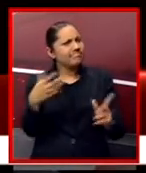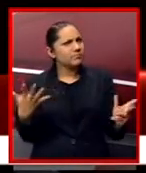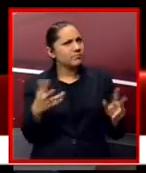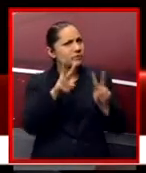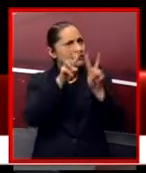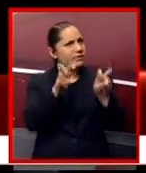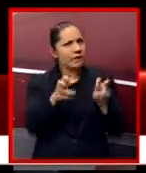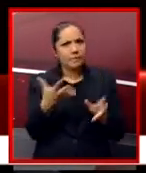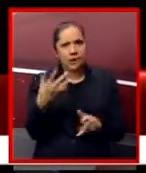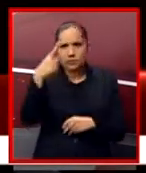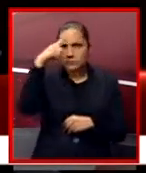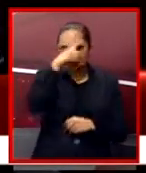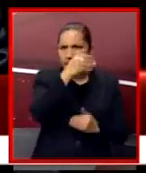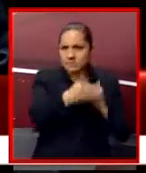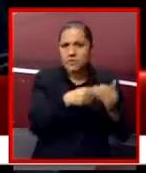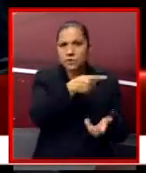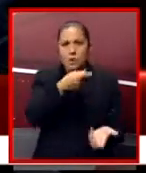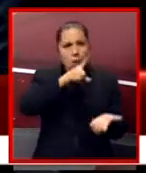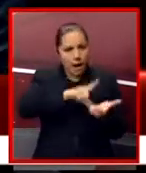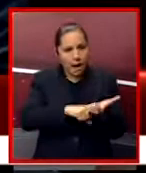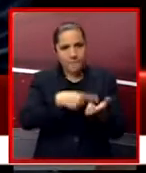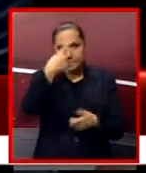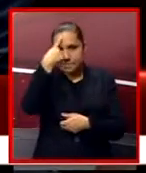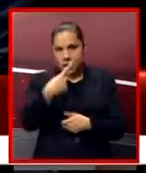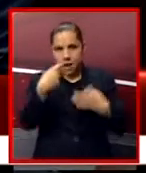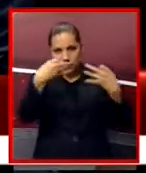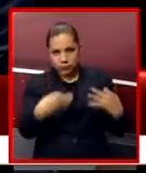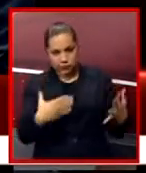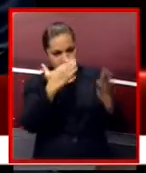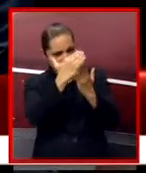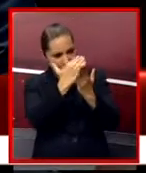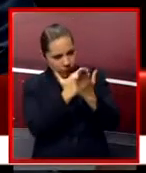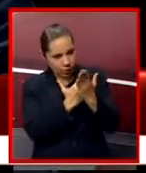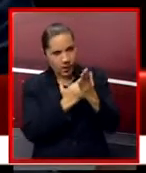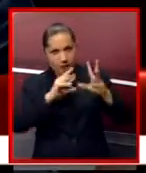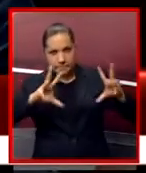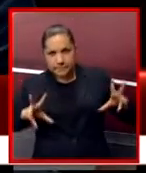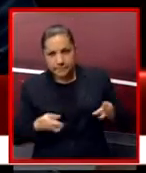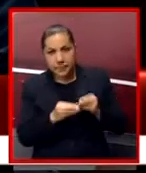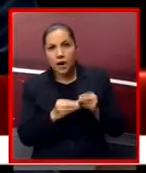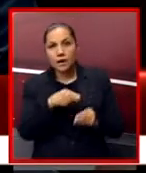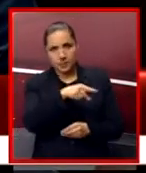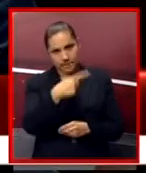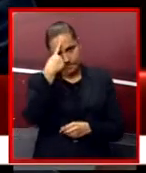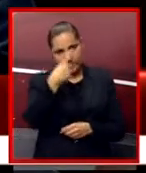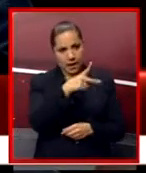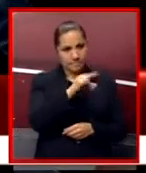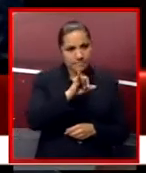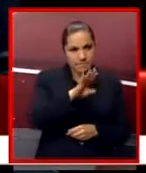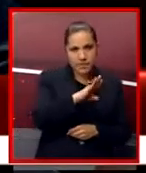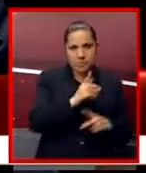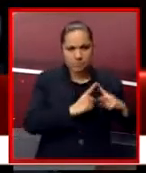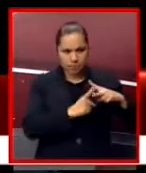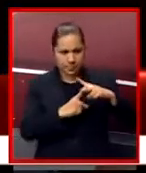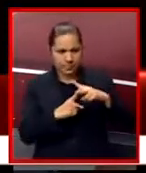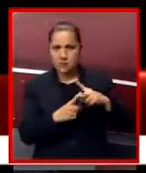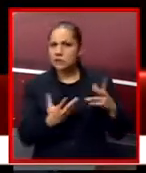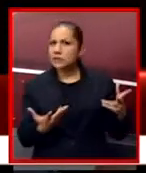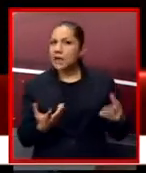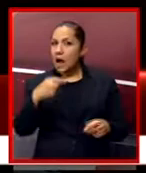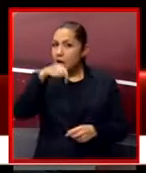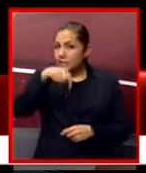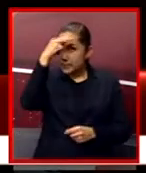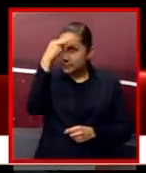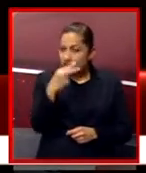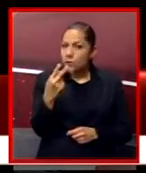estrategia integral el déficit público irá disminuyendo como proporción del PIB. México necesita recuperar